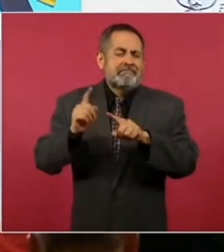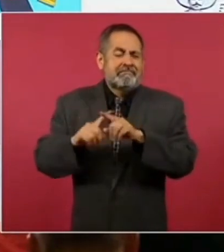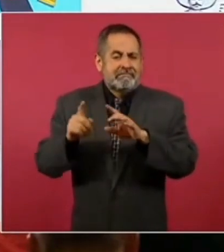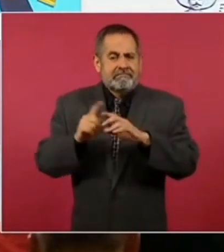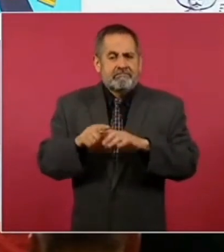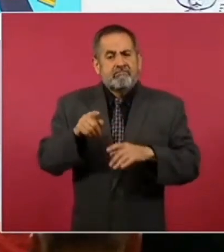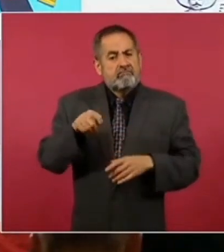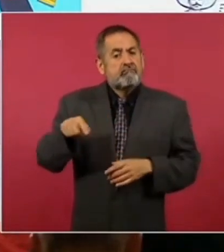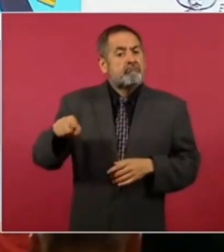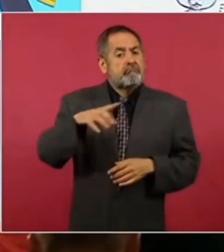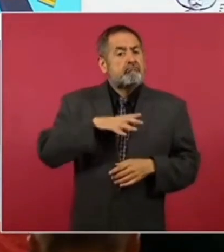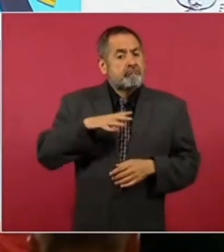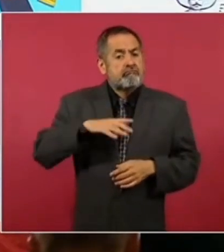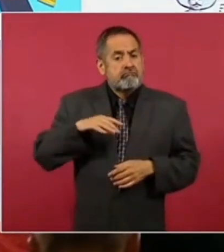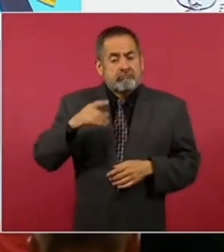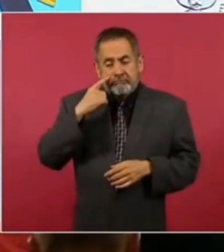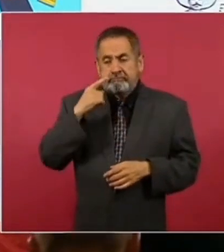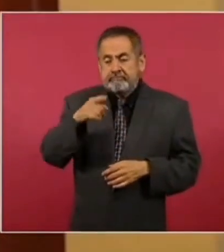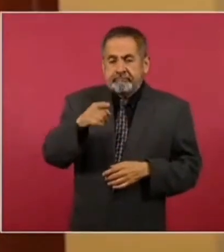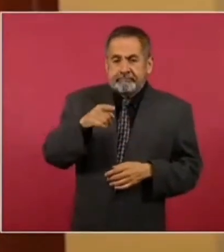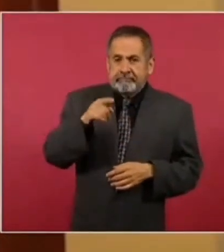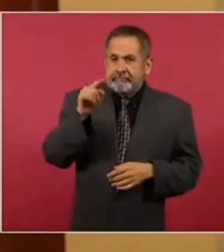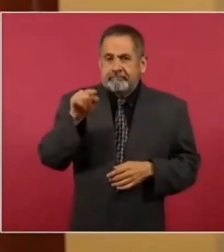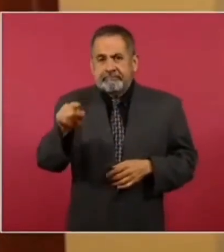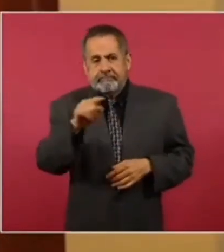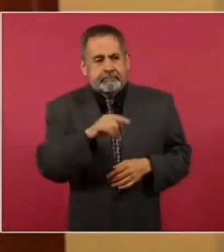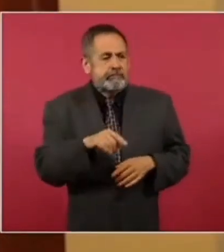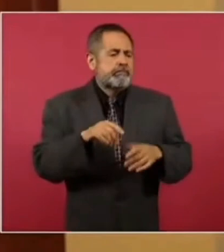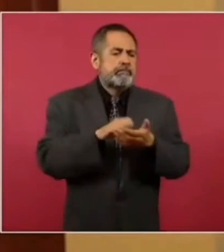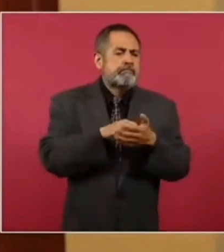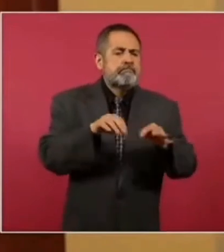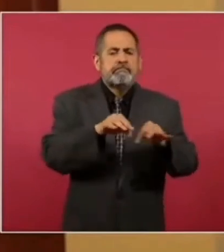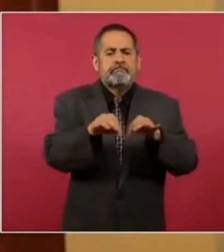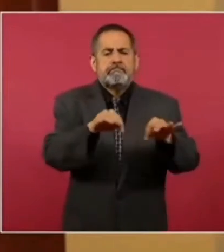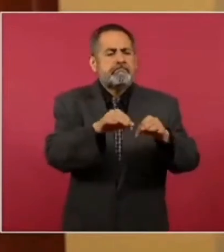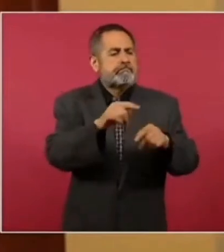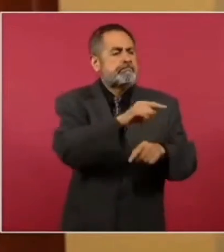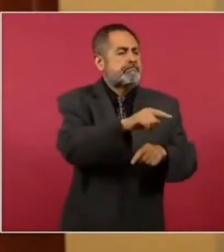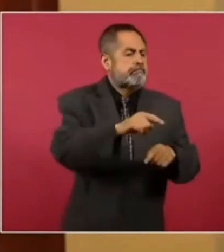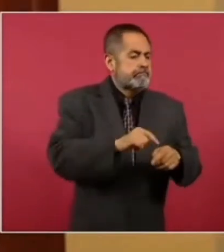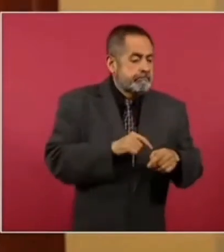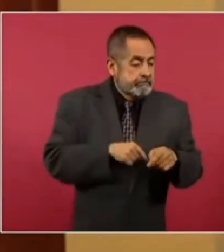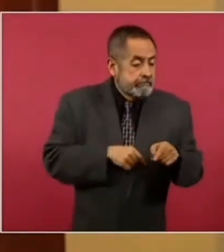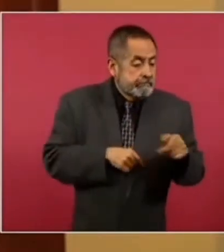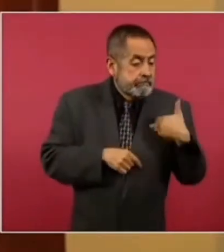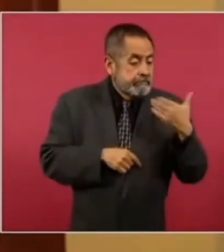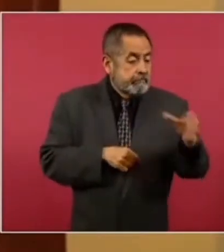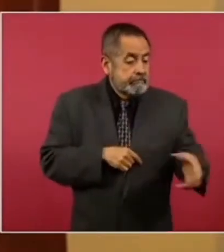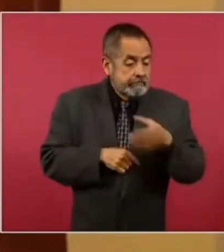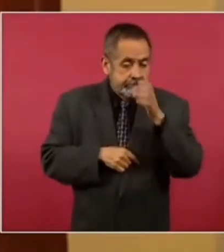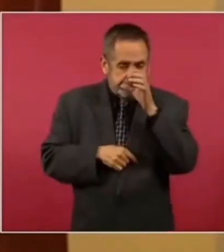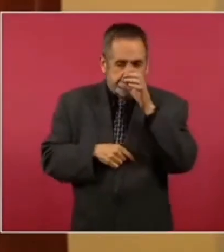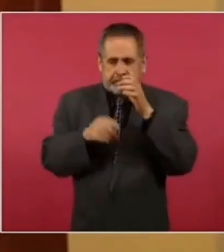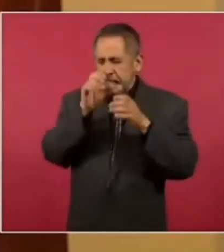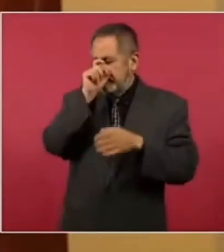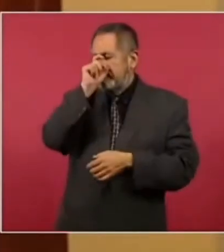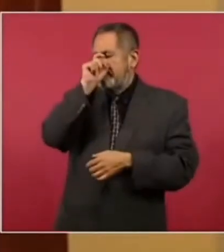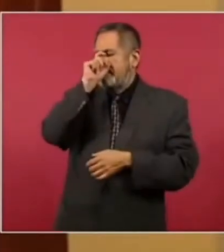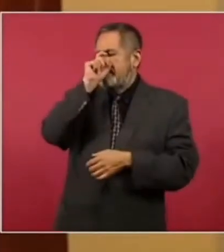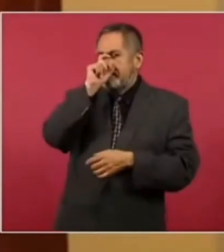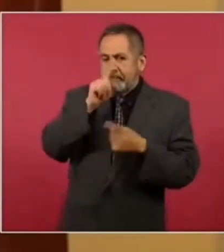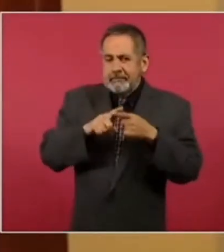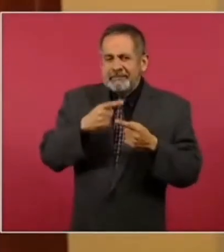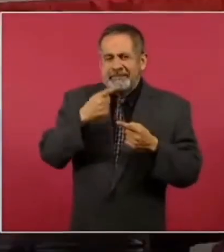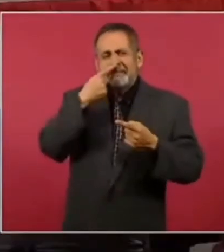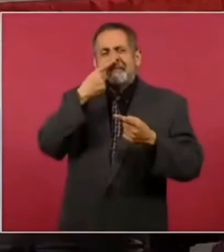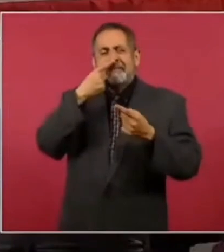común en la vida cotidiana para oficios, para la industria, para trabajo, para consumo personal y